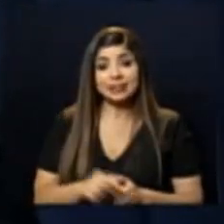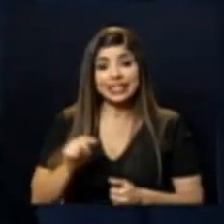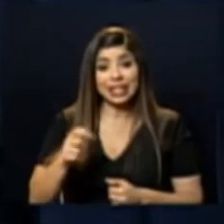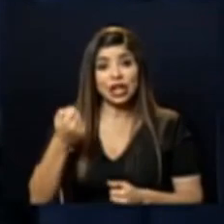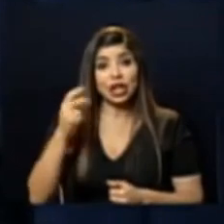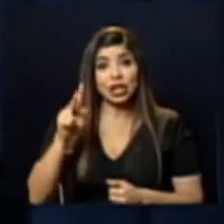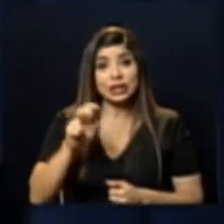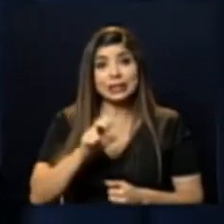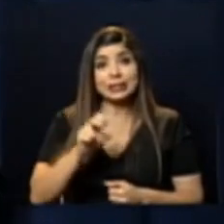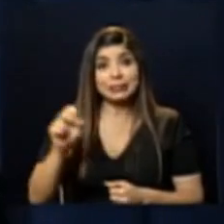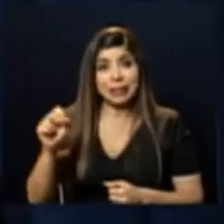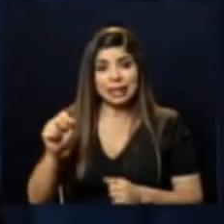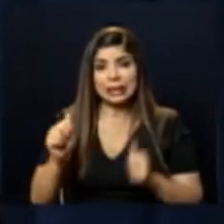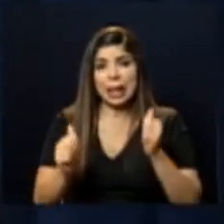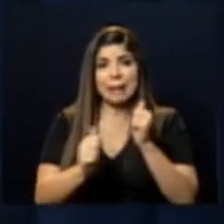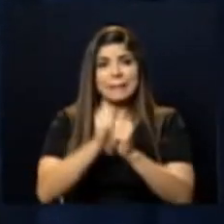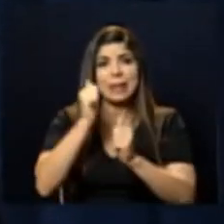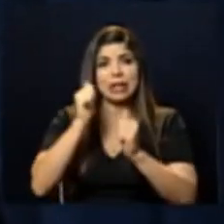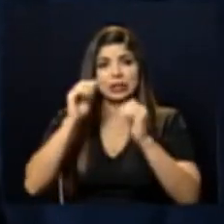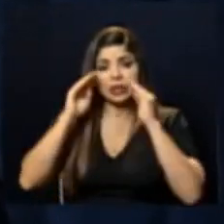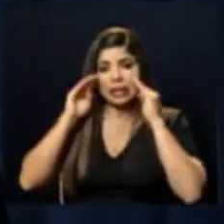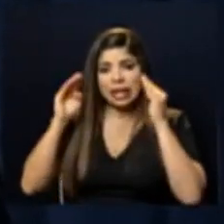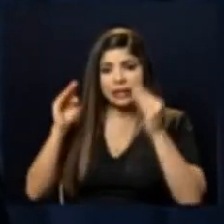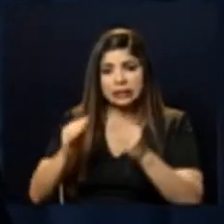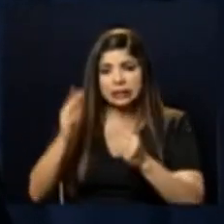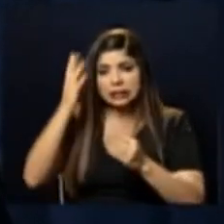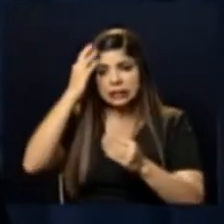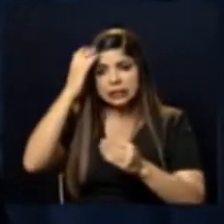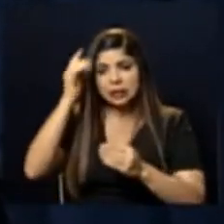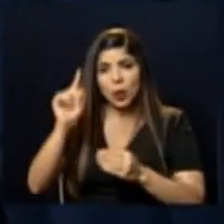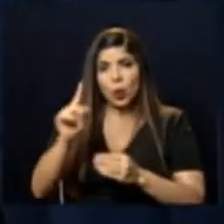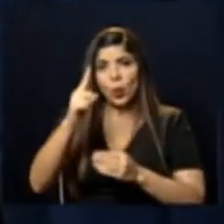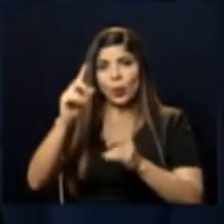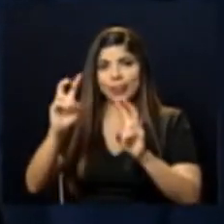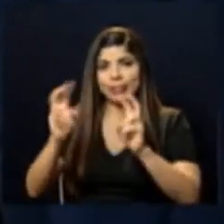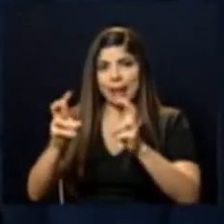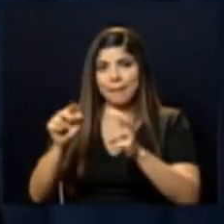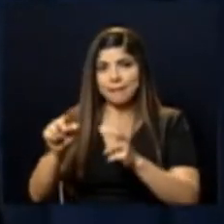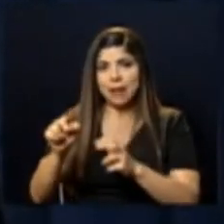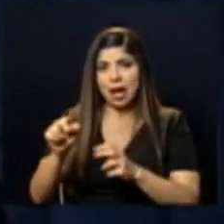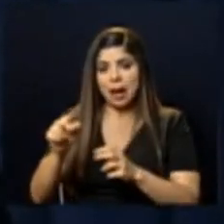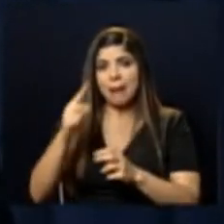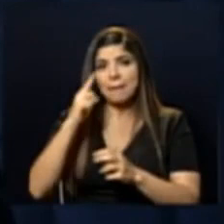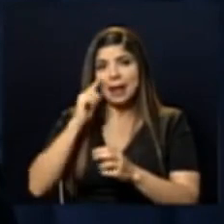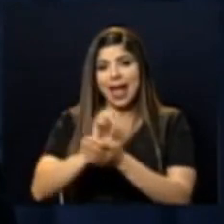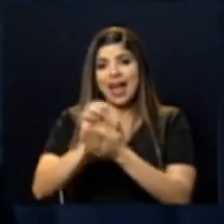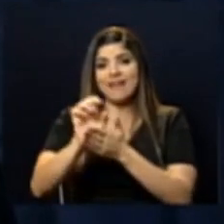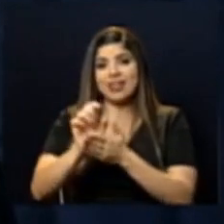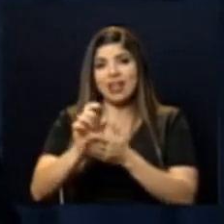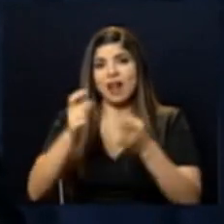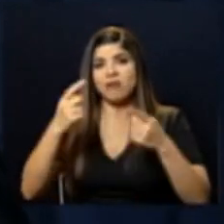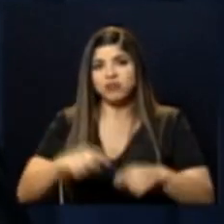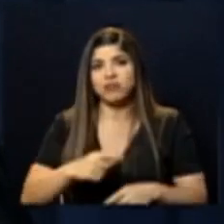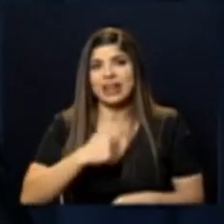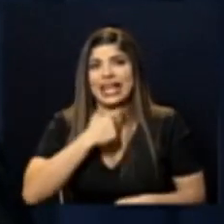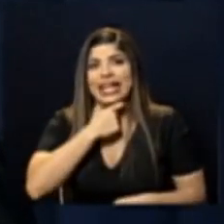los cuales tuvimos que dedicar mayoritariamente a un solo tema para evitar una crisis